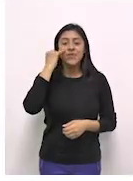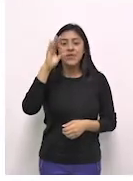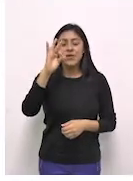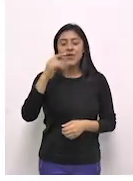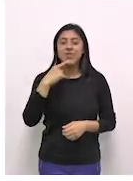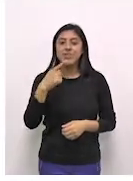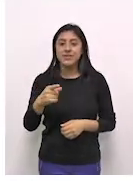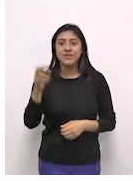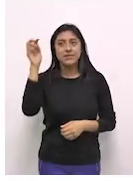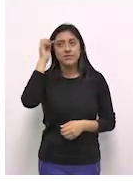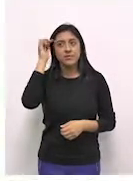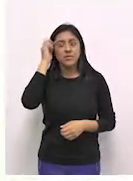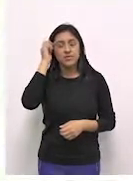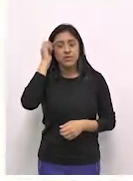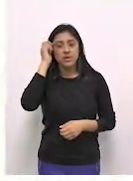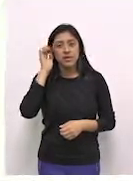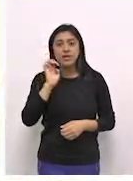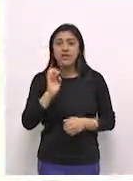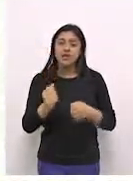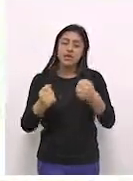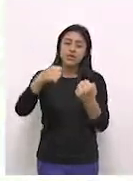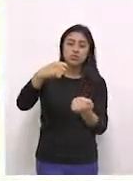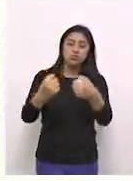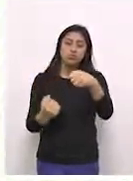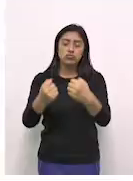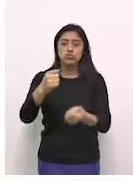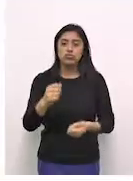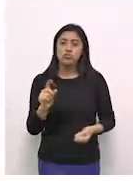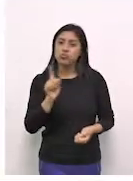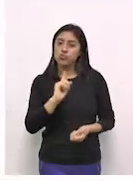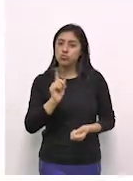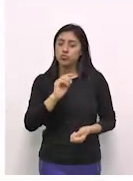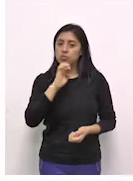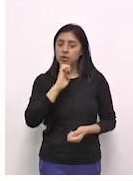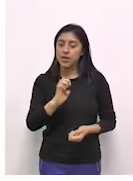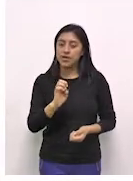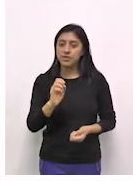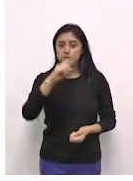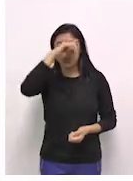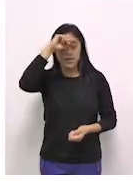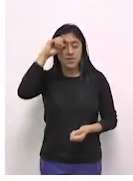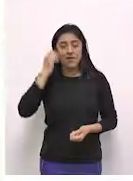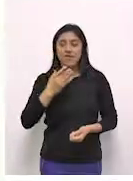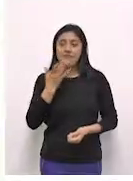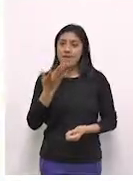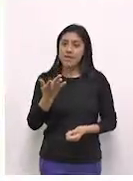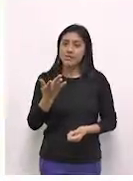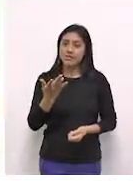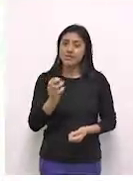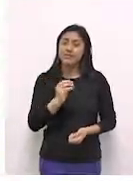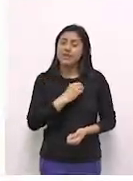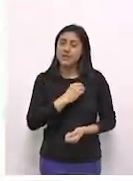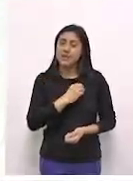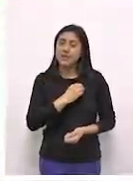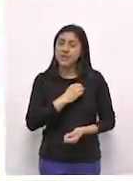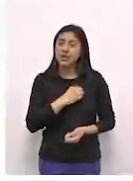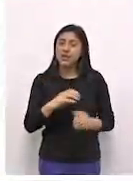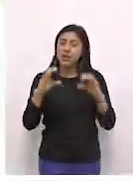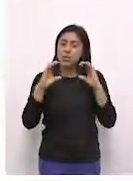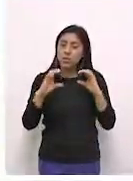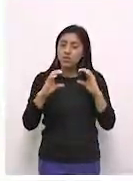Julio está consciente que aunque le gusta su trabajo, ser piloto no es una tarea fácil, pues se trata de una labor que requiere